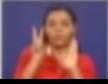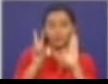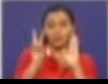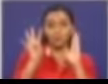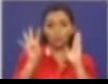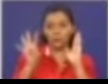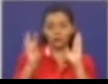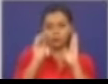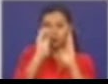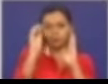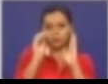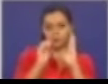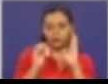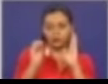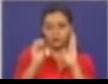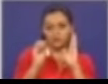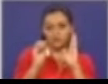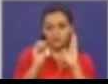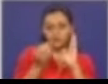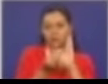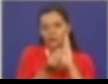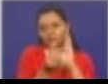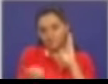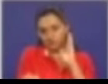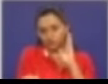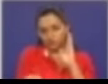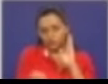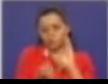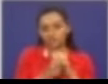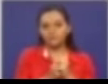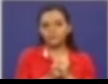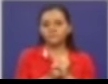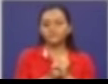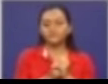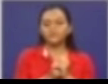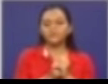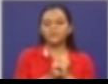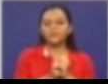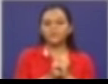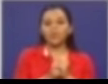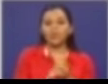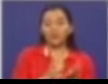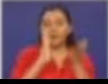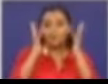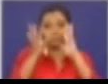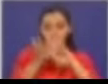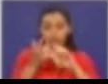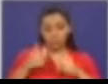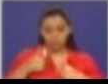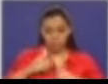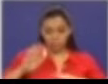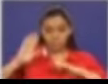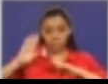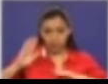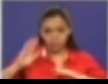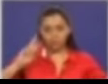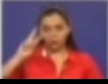24% gasto en inversión. En el gobierno de Revolución Ciudadana,